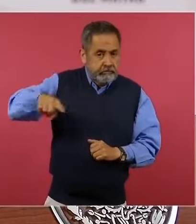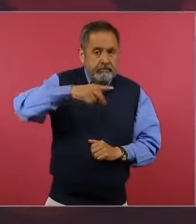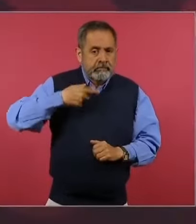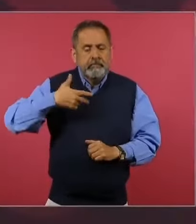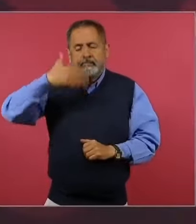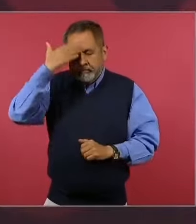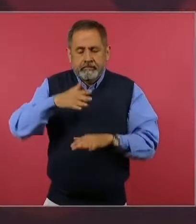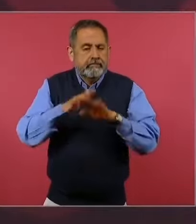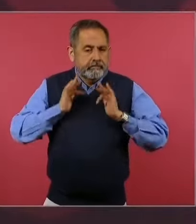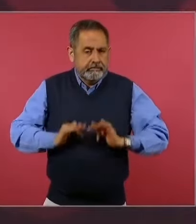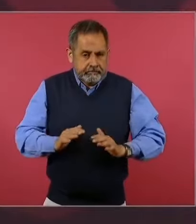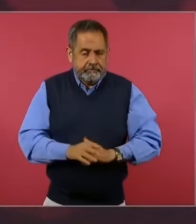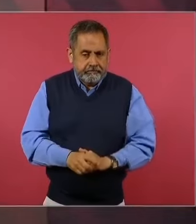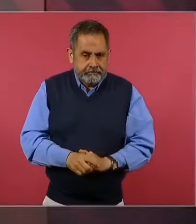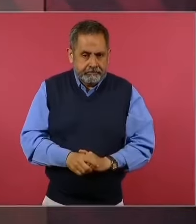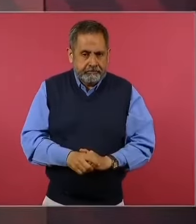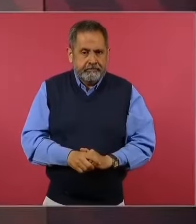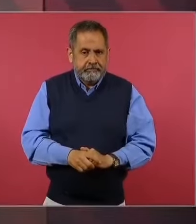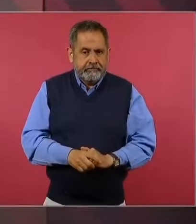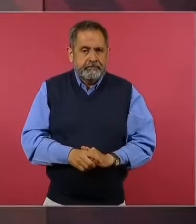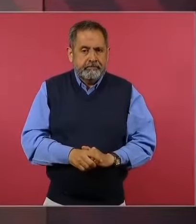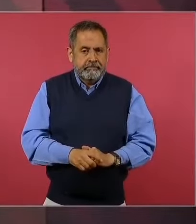esté tranquila.